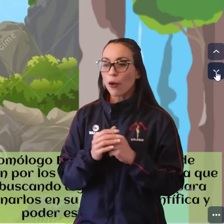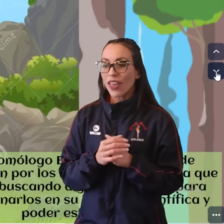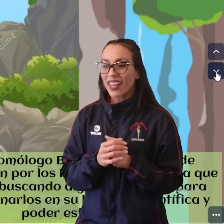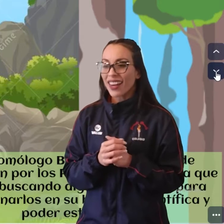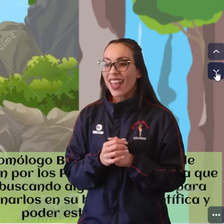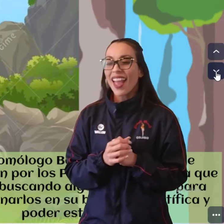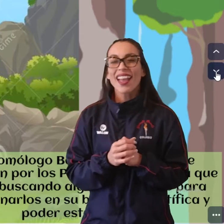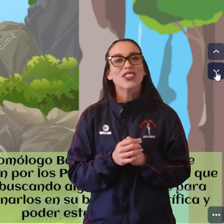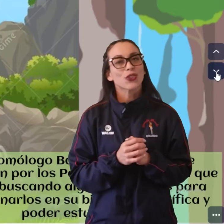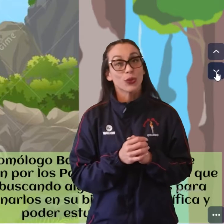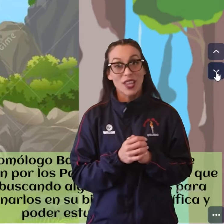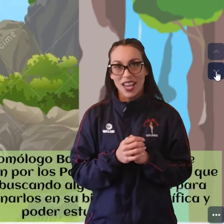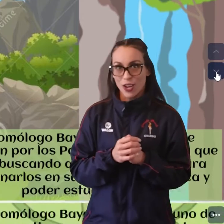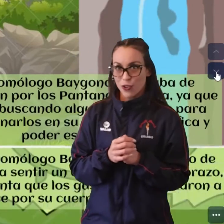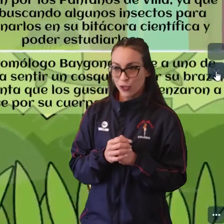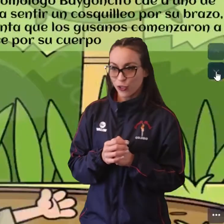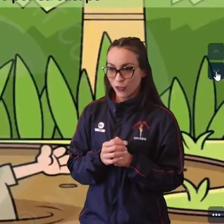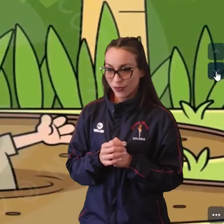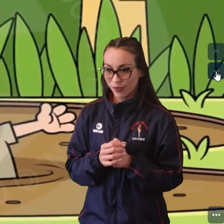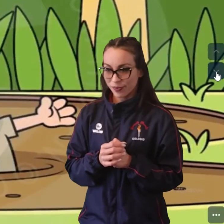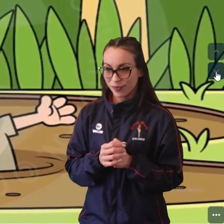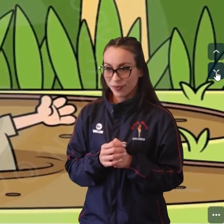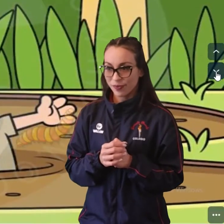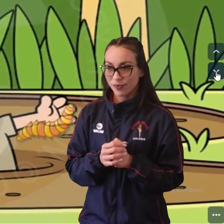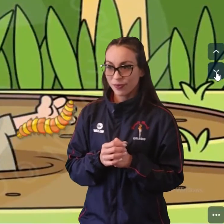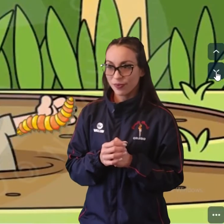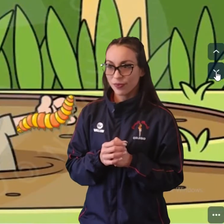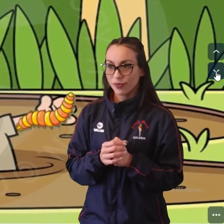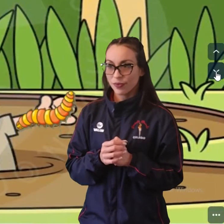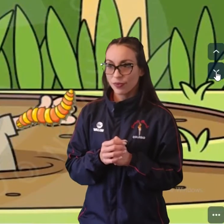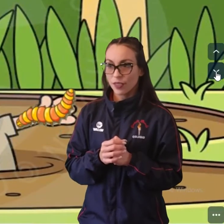y poder estudiarlos.